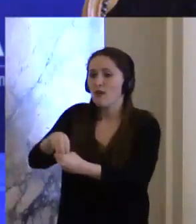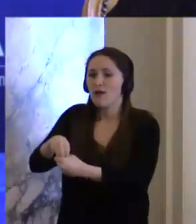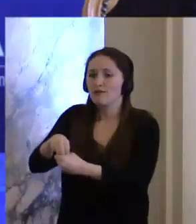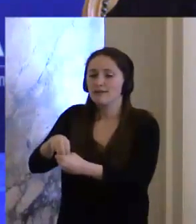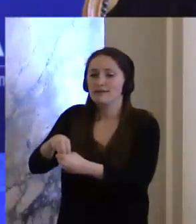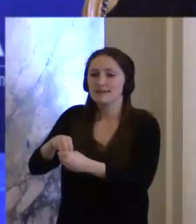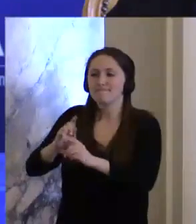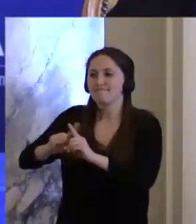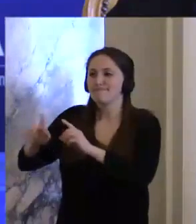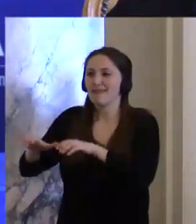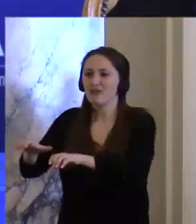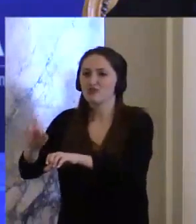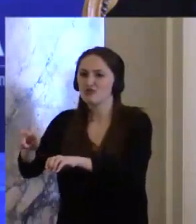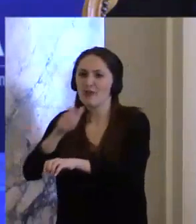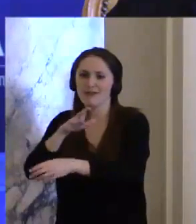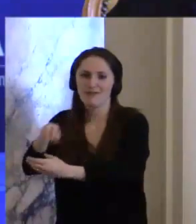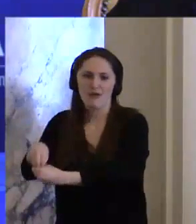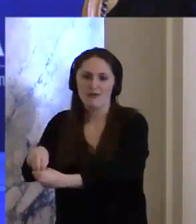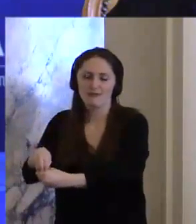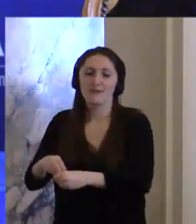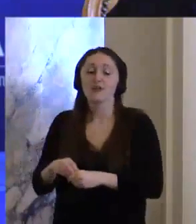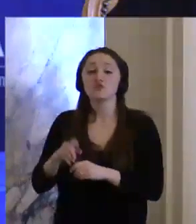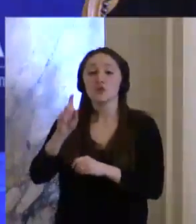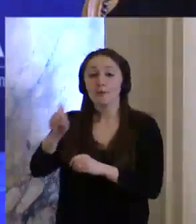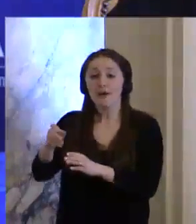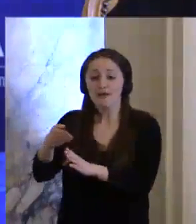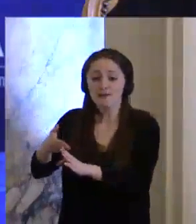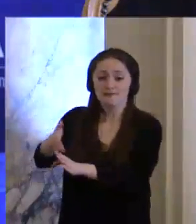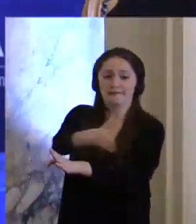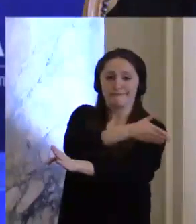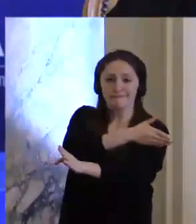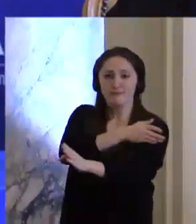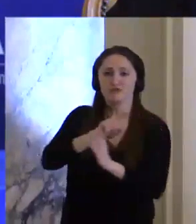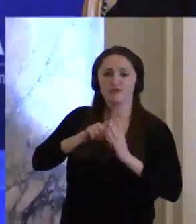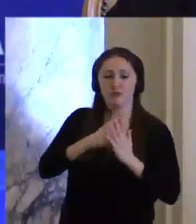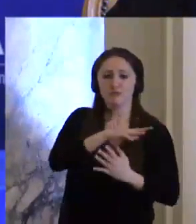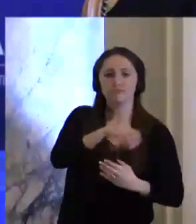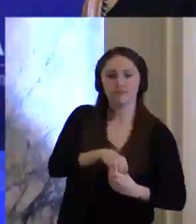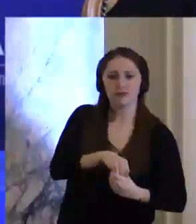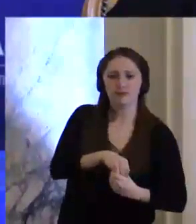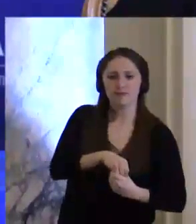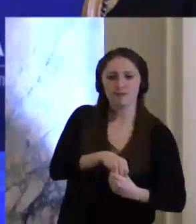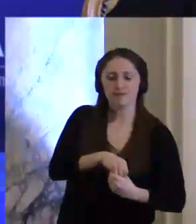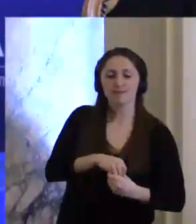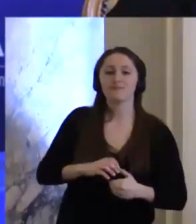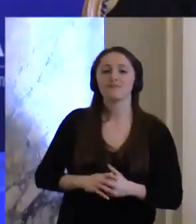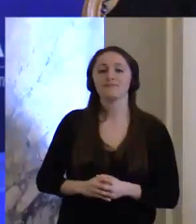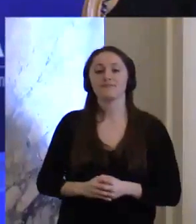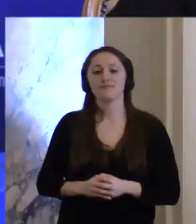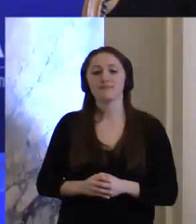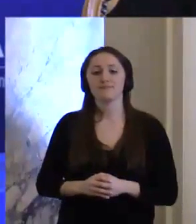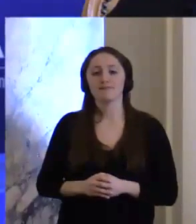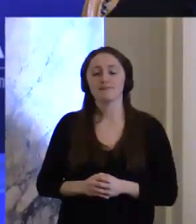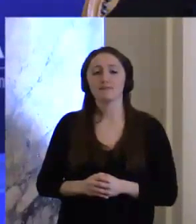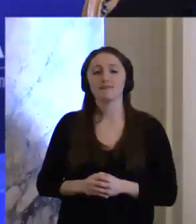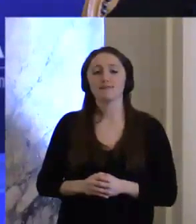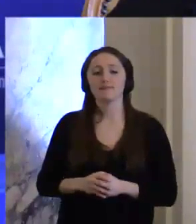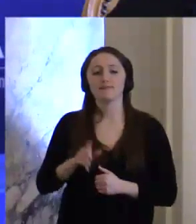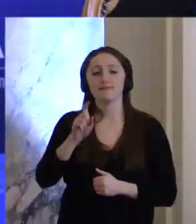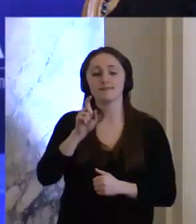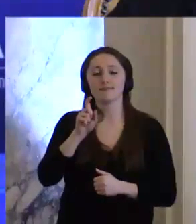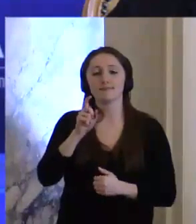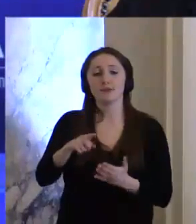es suficiente. Tenemos que empezar con ir subrayando y reintroduciendo donde ha desaparecido